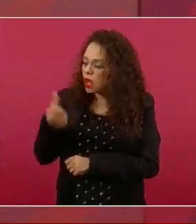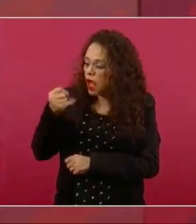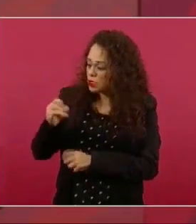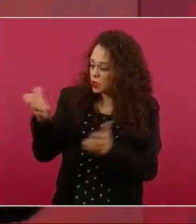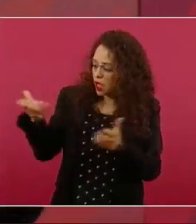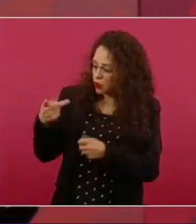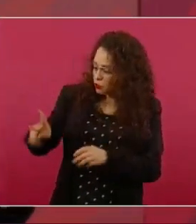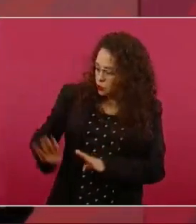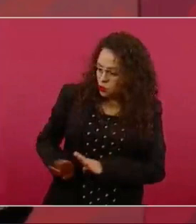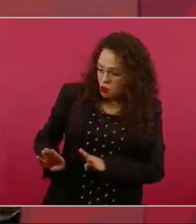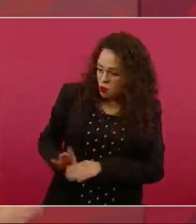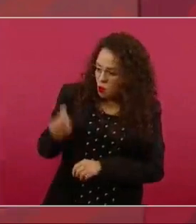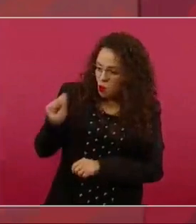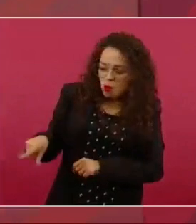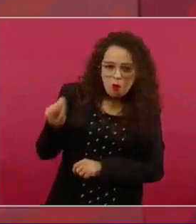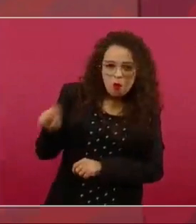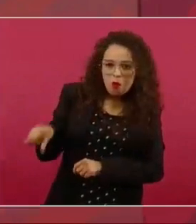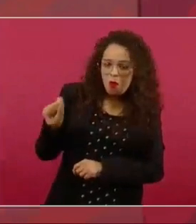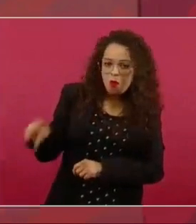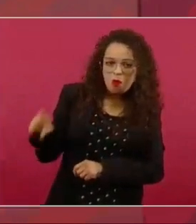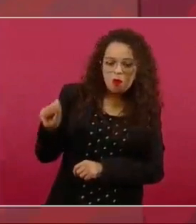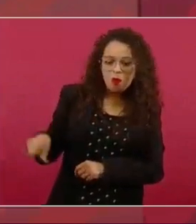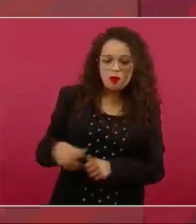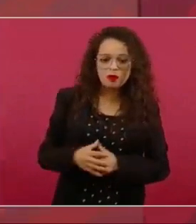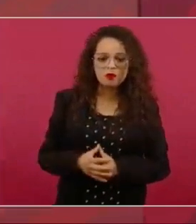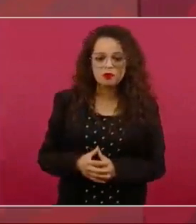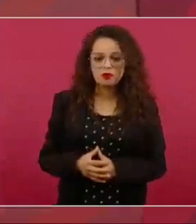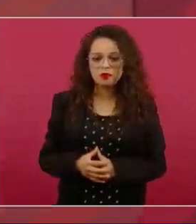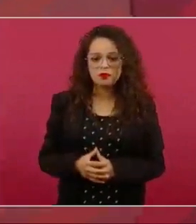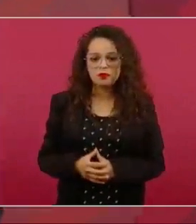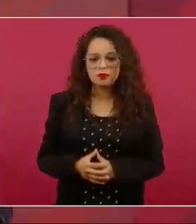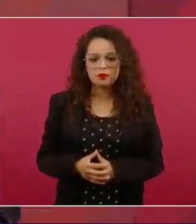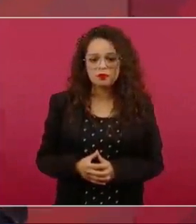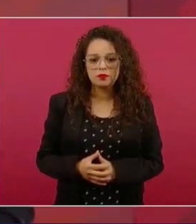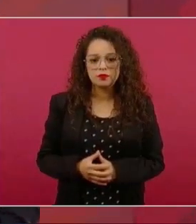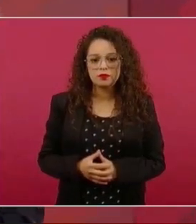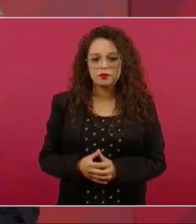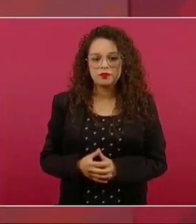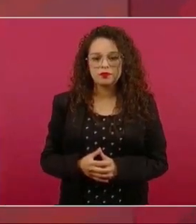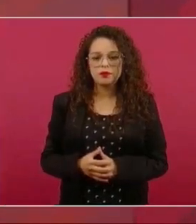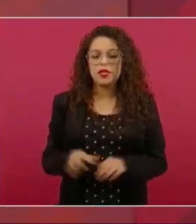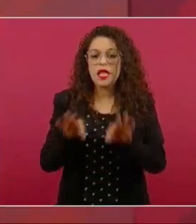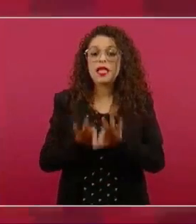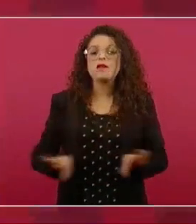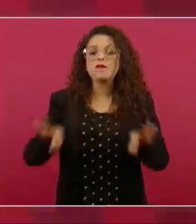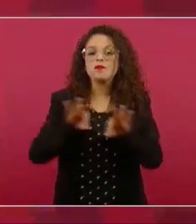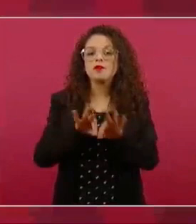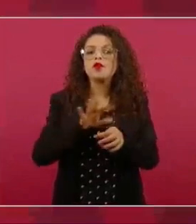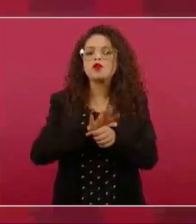Lo importante, en el caso de Reforma, es